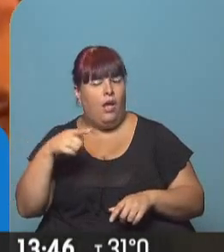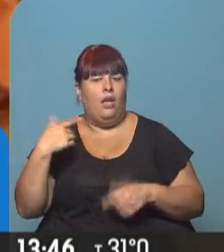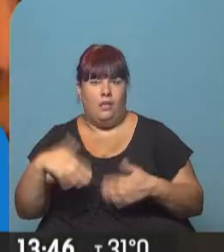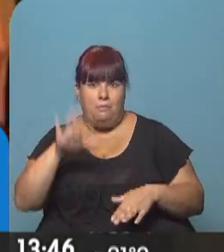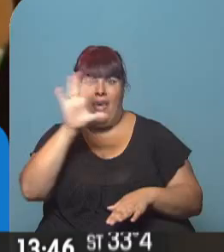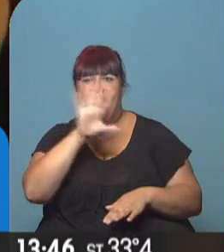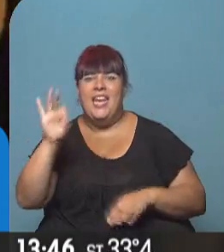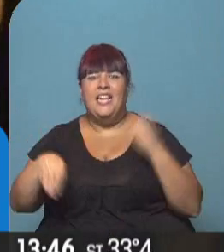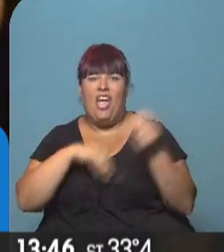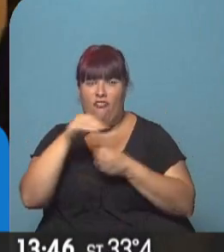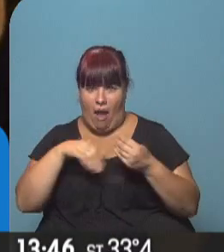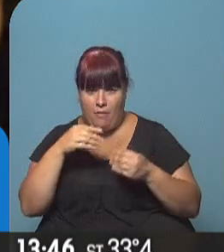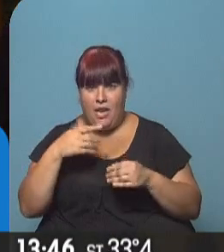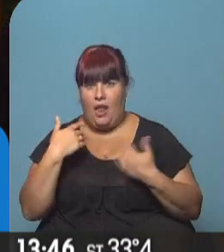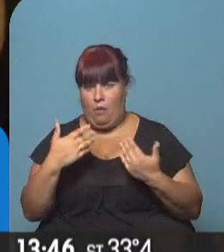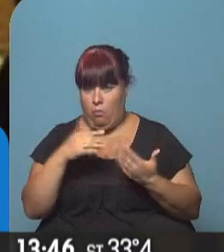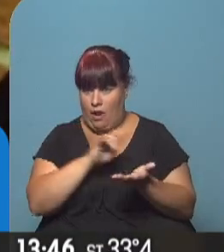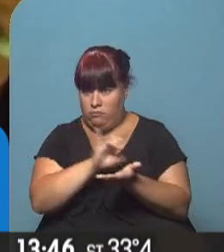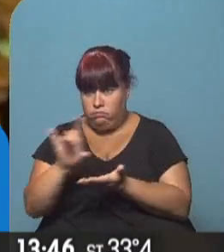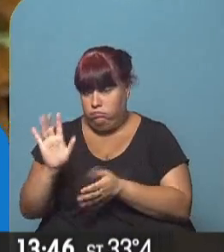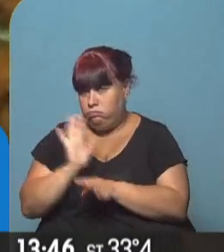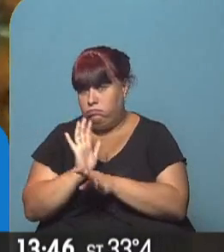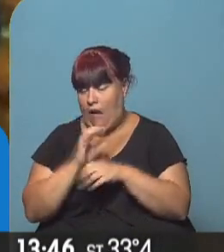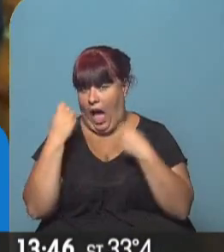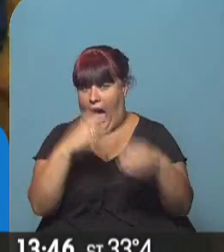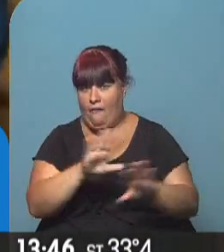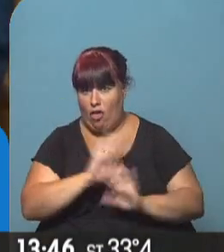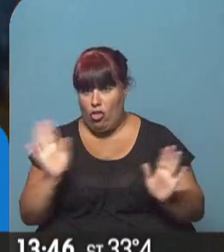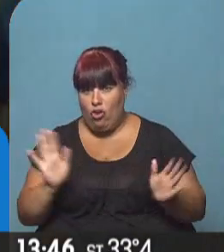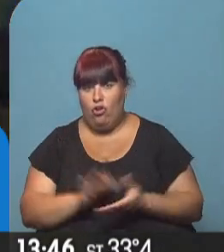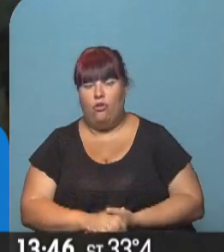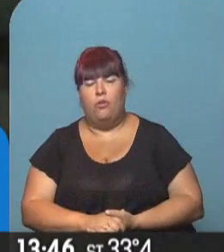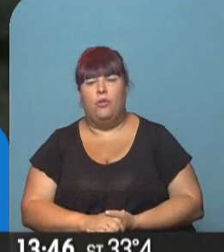están poniendo a más de 500 familias al abandono.